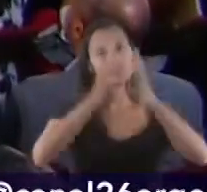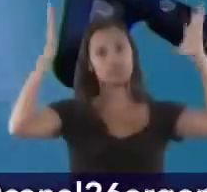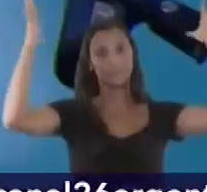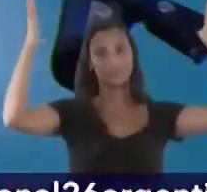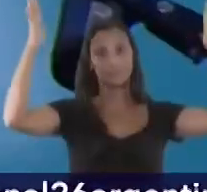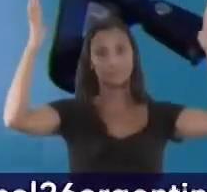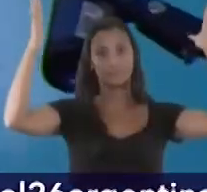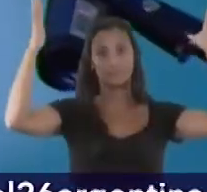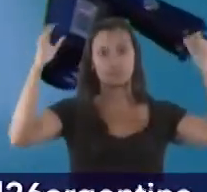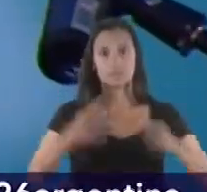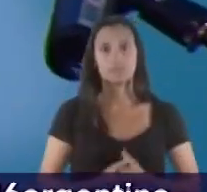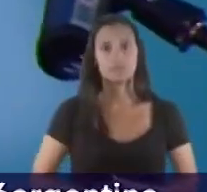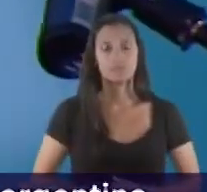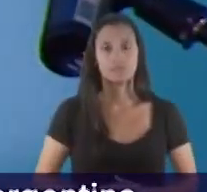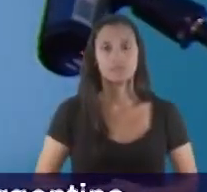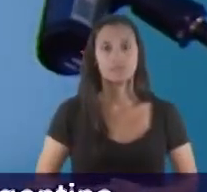Gracias por todo.